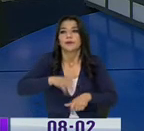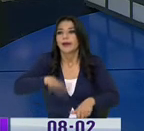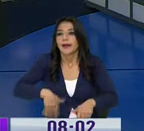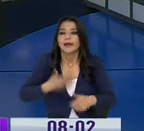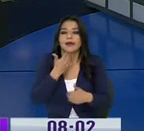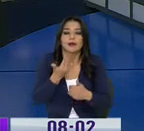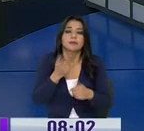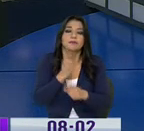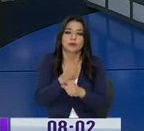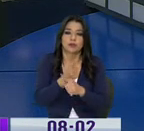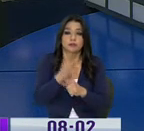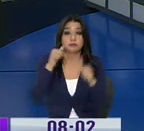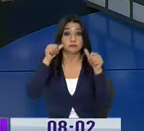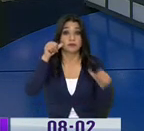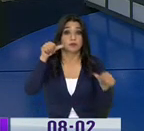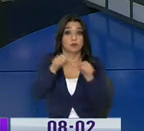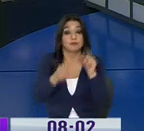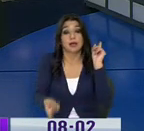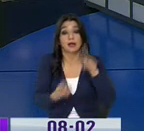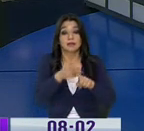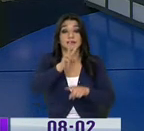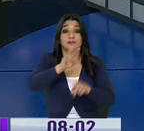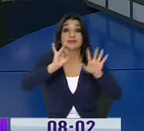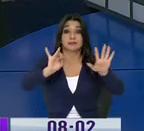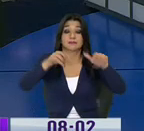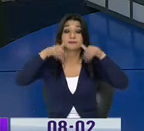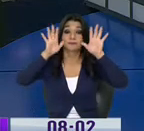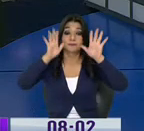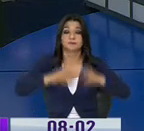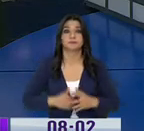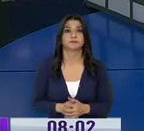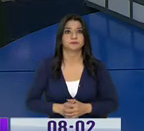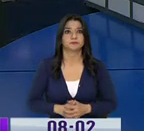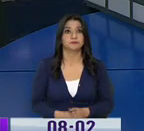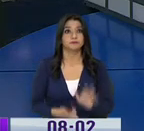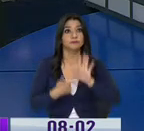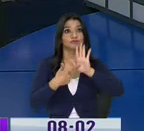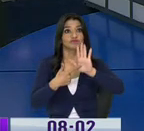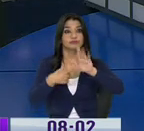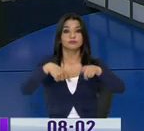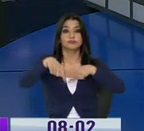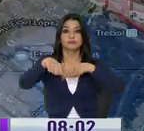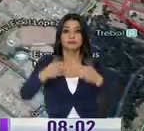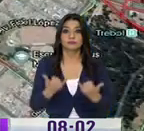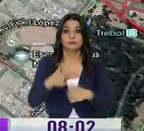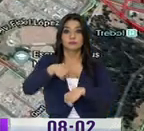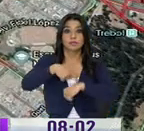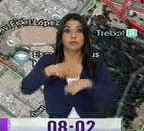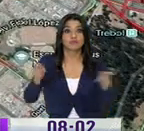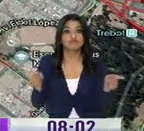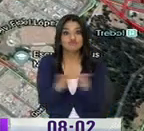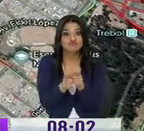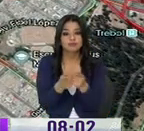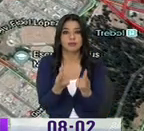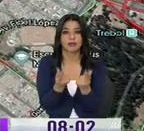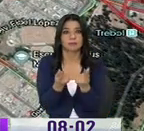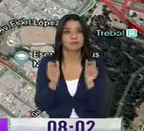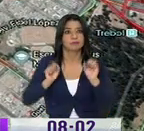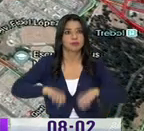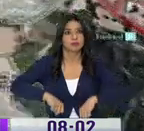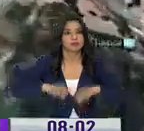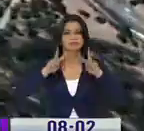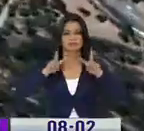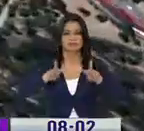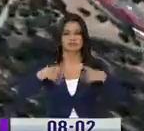se pudo. No se olviden hasta este 27 de diciembre. En pantalla miren cómo está el tráfico, es ahora revisión rápida, por favor. Vean cómo